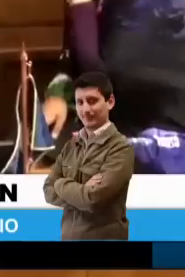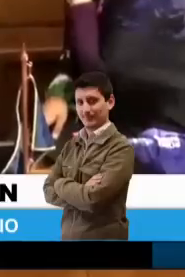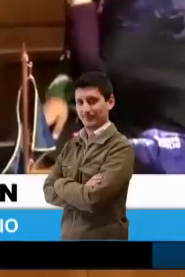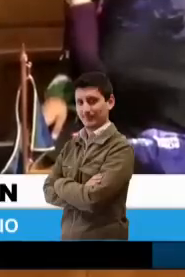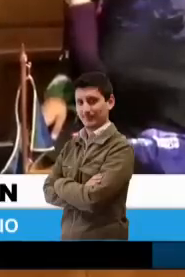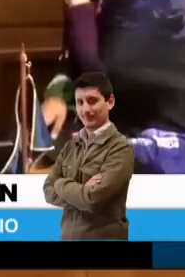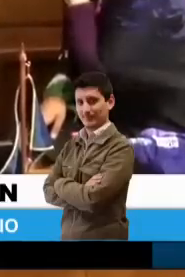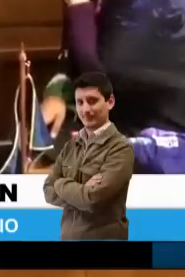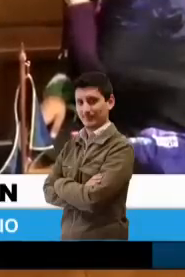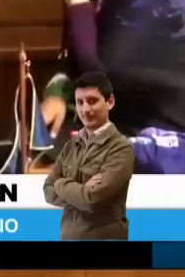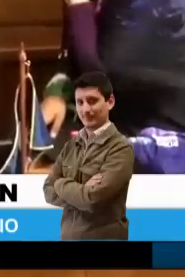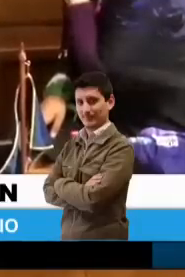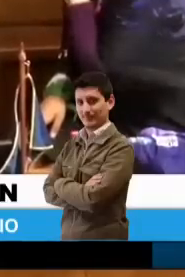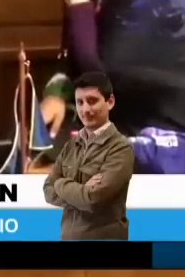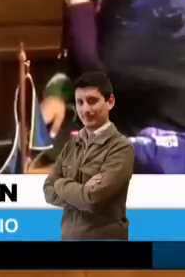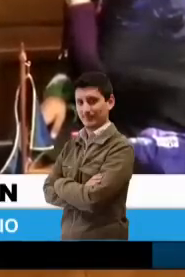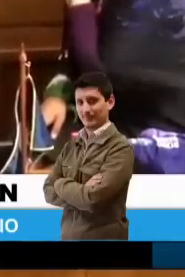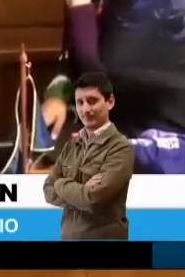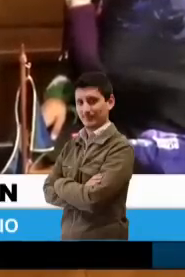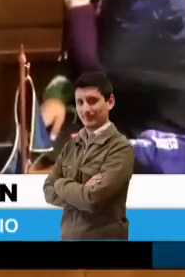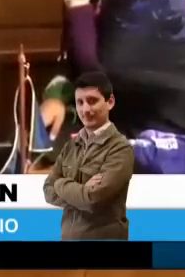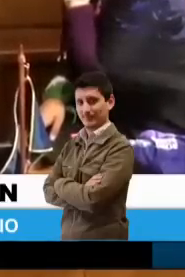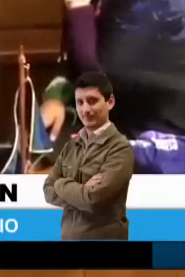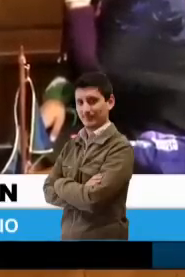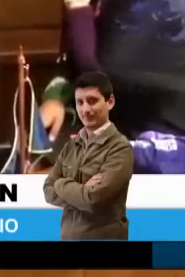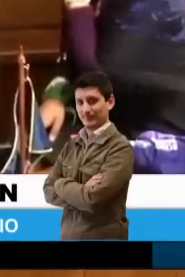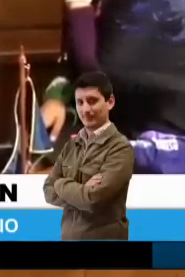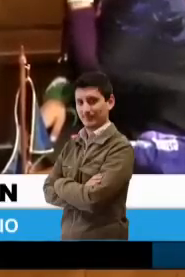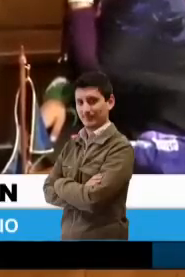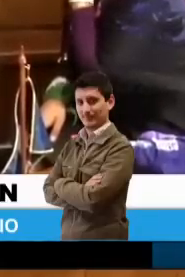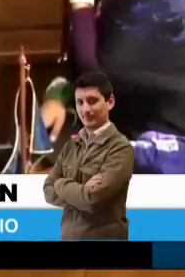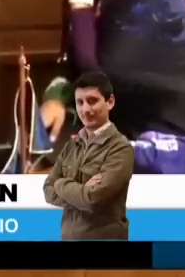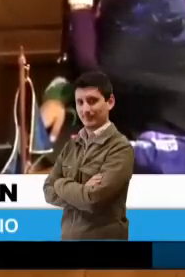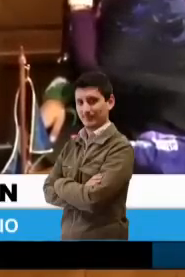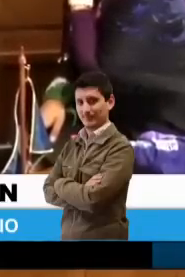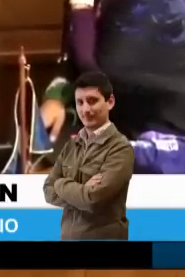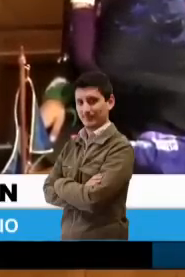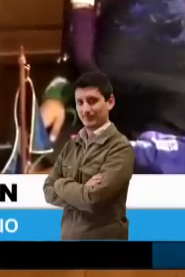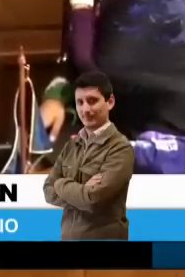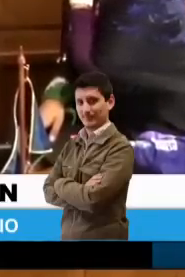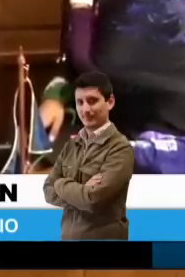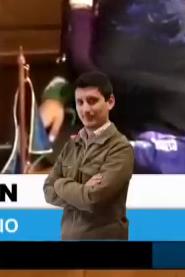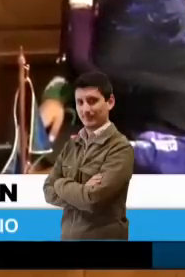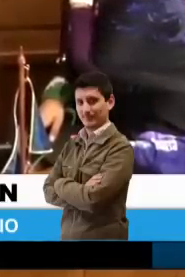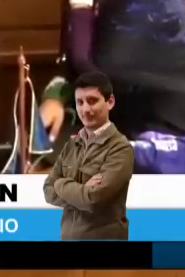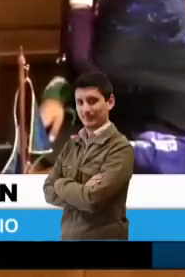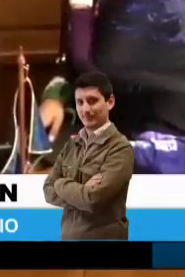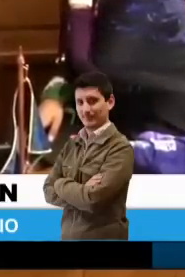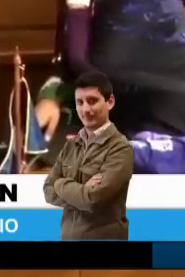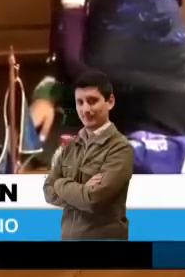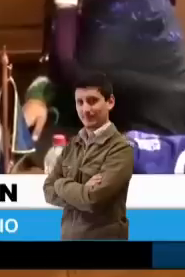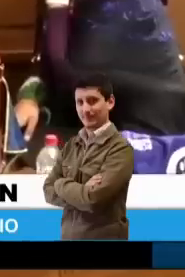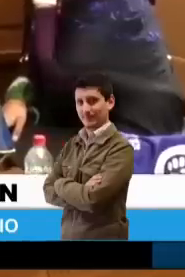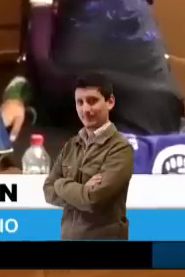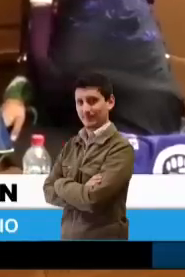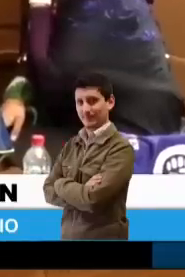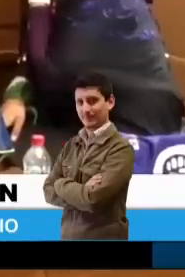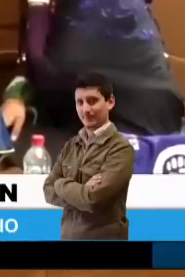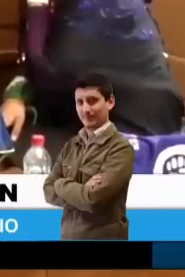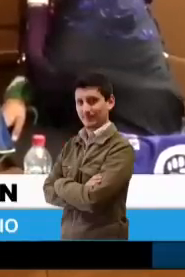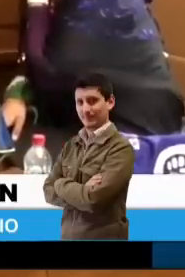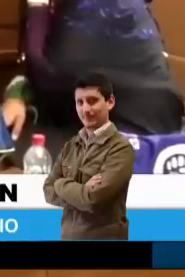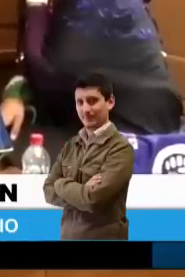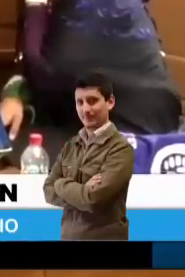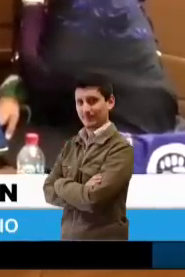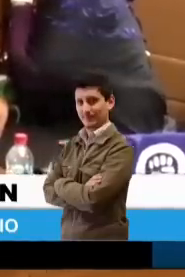rol, lo sabemos, esta agresión verbal que sufrió la diputada Viviana Delgado de parte del ministro de Educación, Marco Antonio Ávila. El resultado final, se lo recordamos,